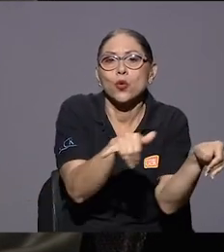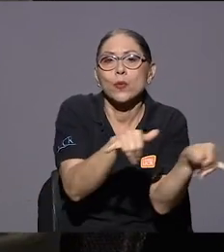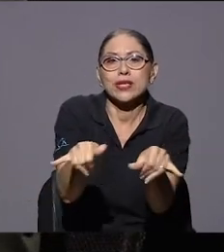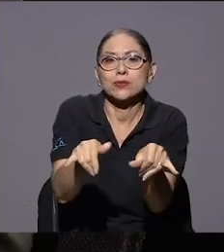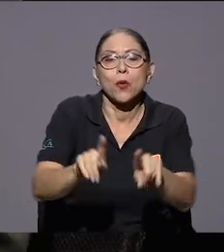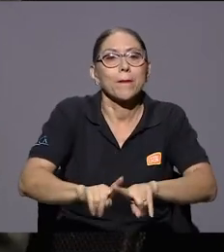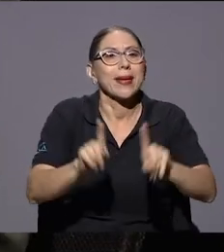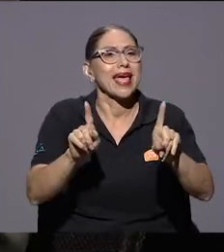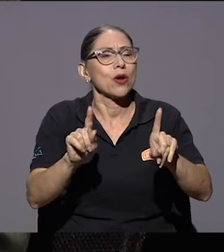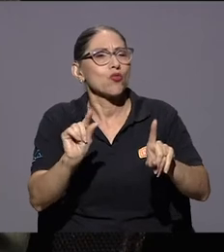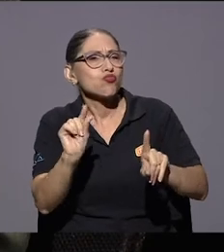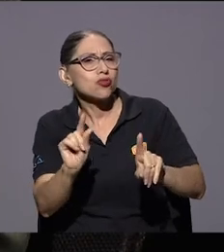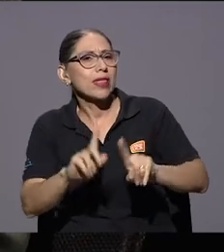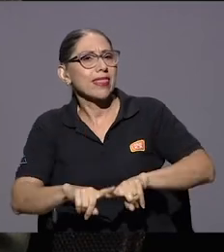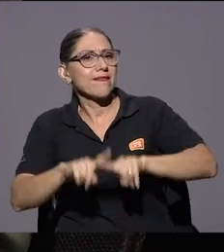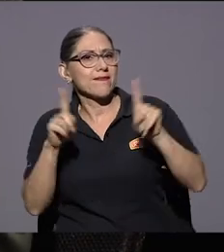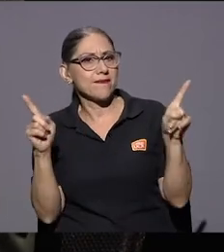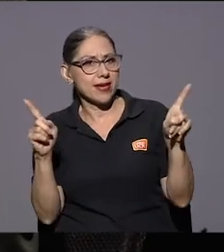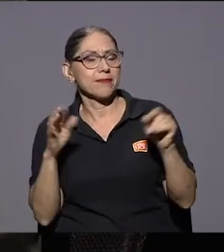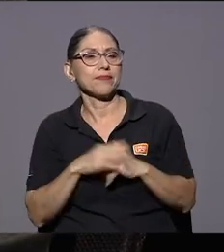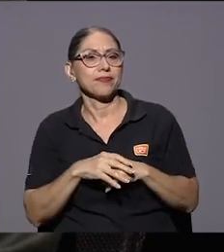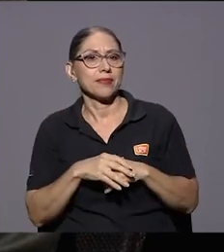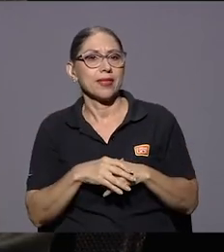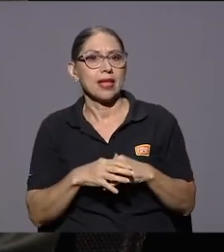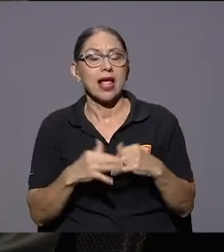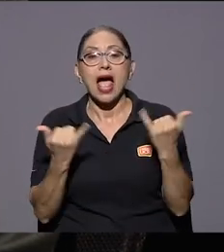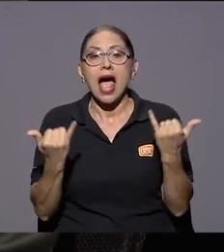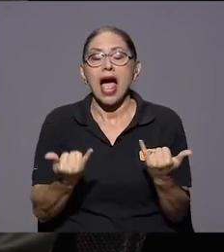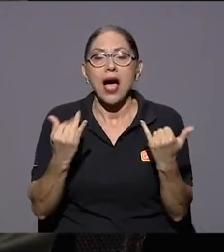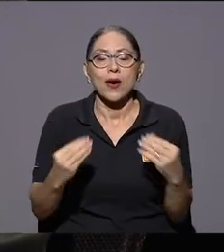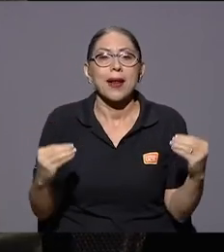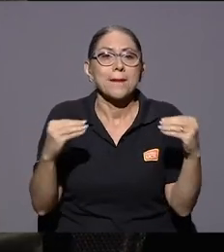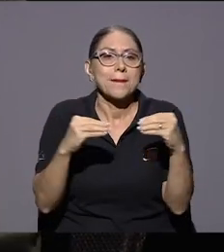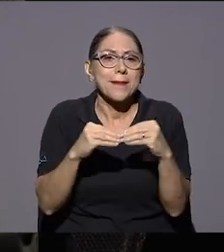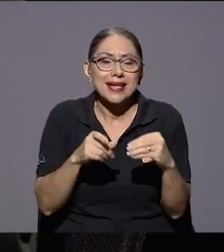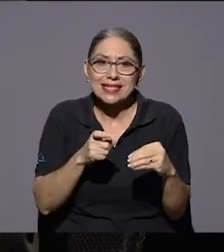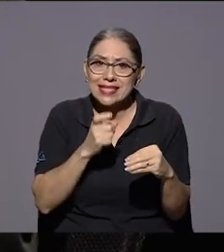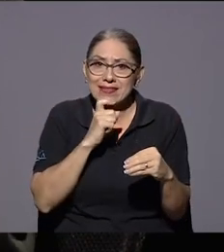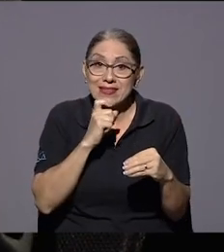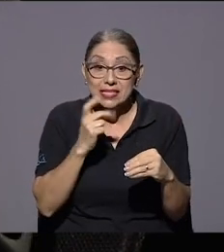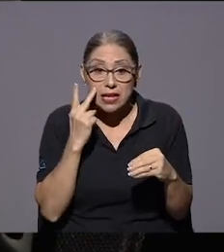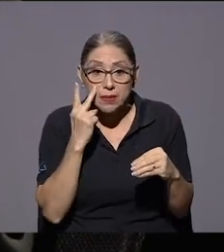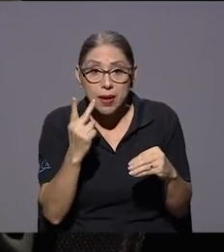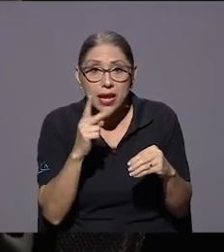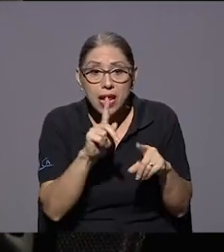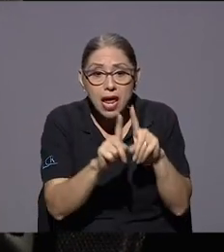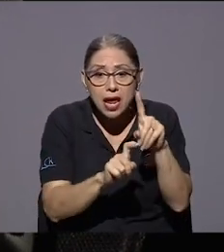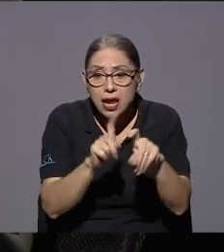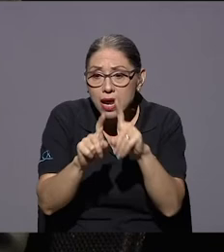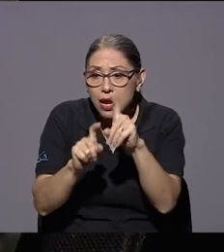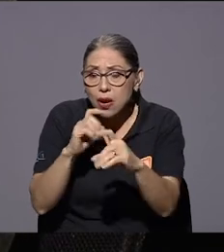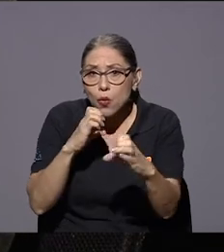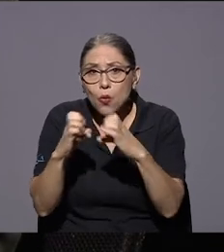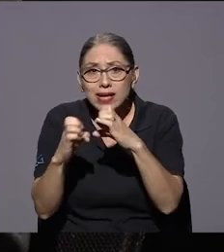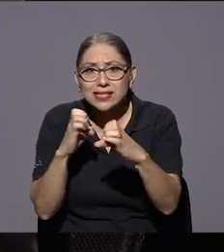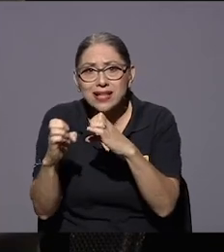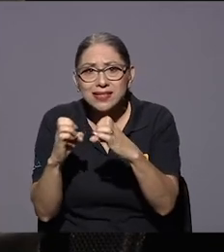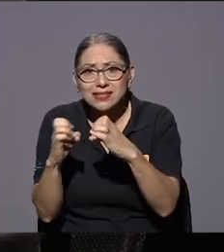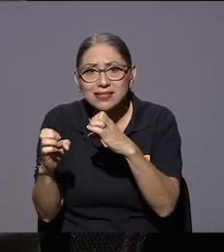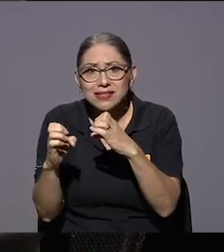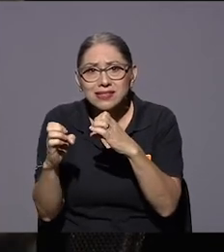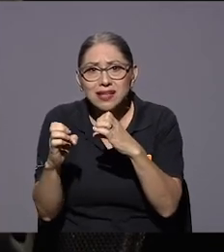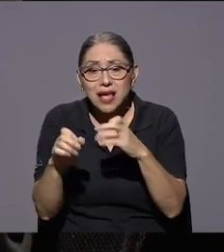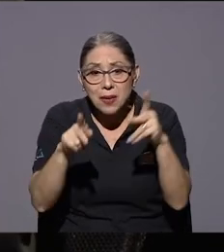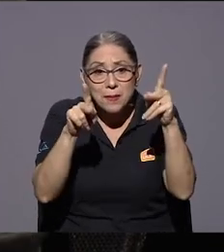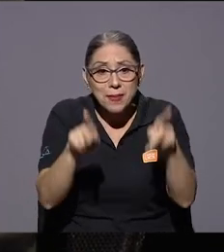otros contextos. Y es que se hace cada vez más difícil también con uno ve las encuestas, el retraimiento que